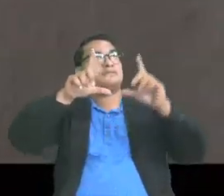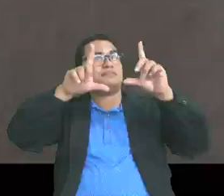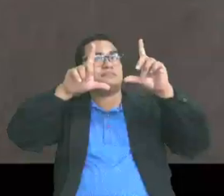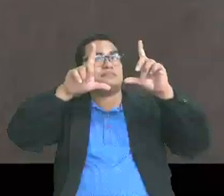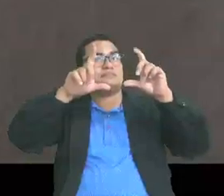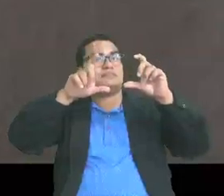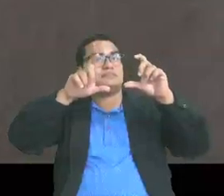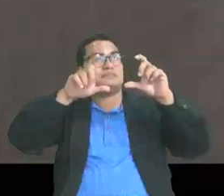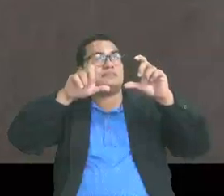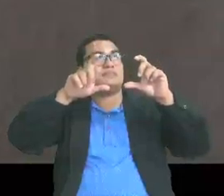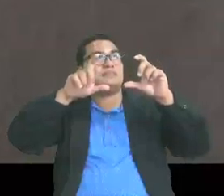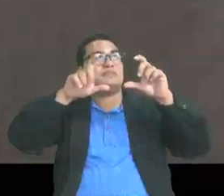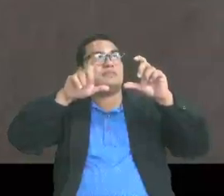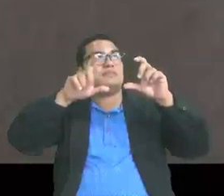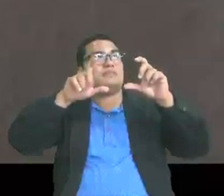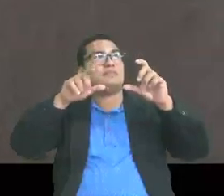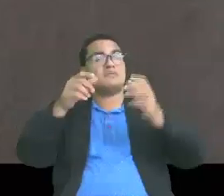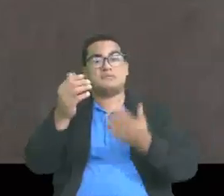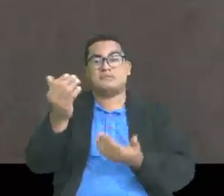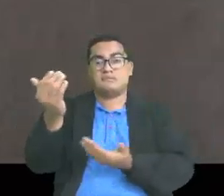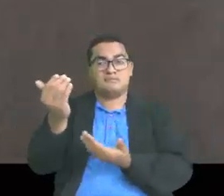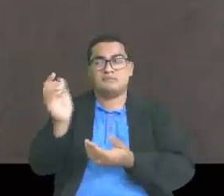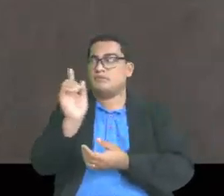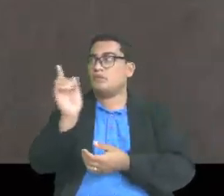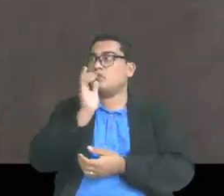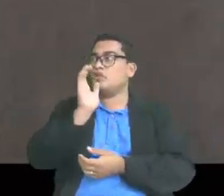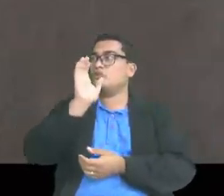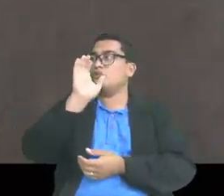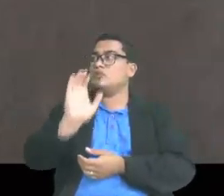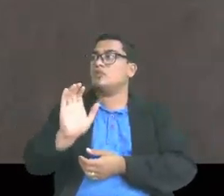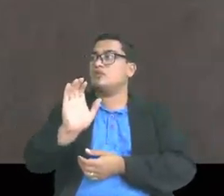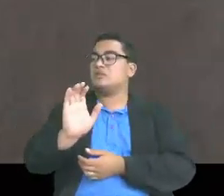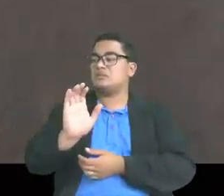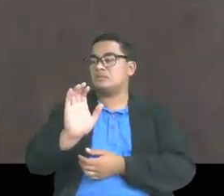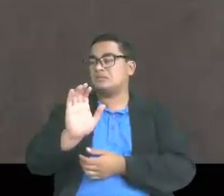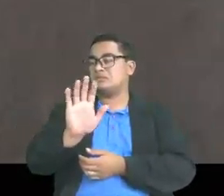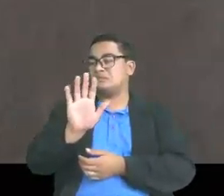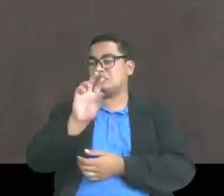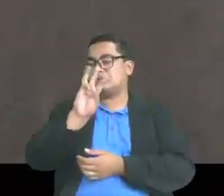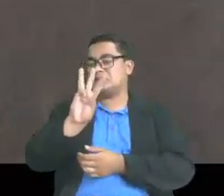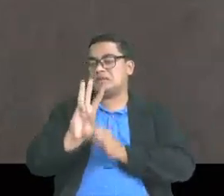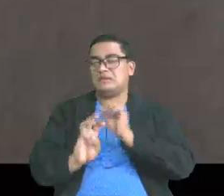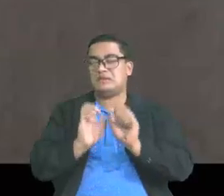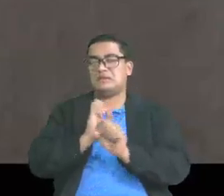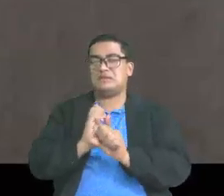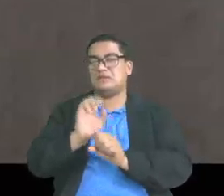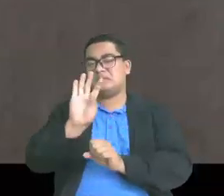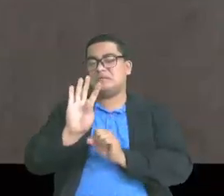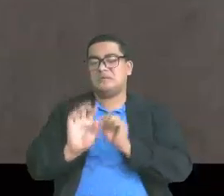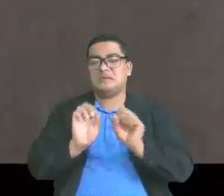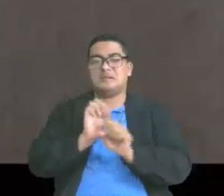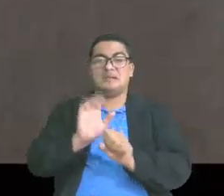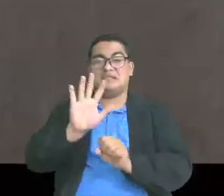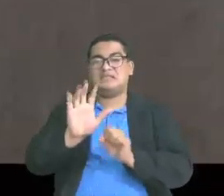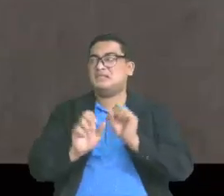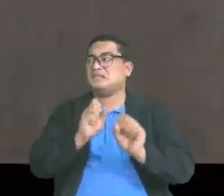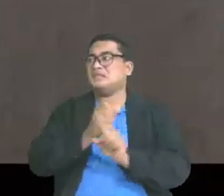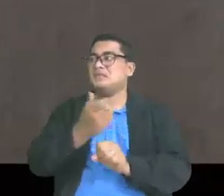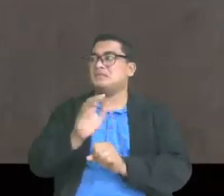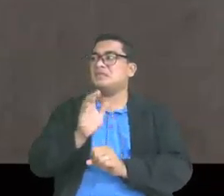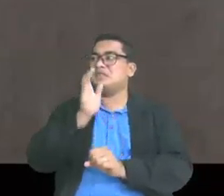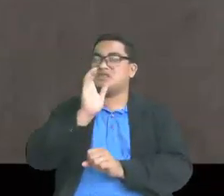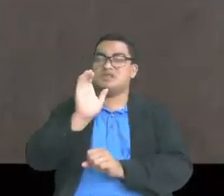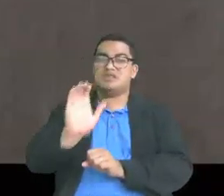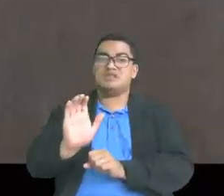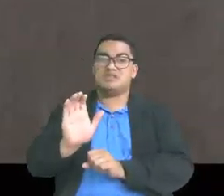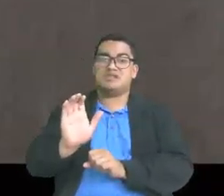frisada de un niño. Ese ya no es un bebé. Uh-huh. Ese ya es un niño, pongámosle unos 3, 4, 5 años. Okay, se mira mayor. Sí. Ahí